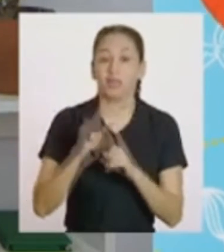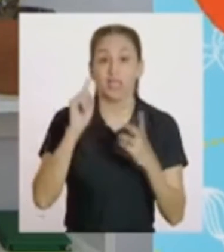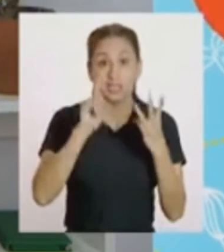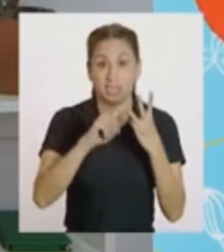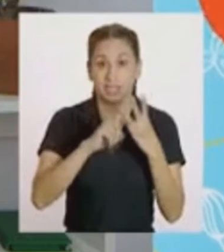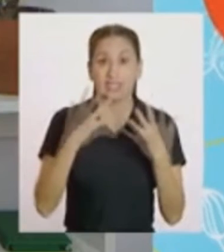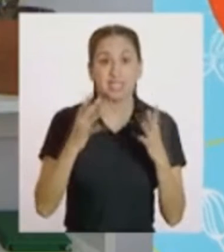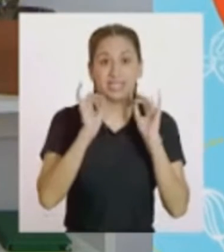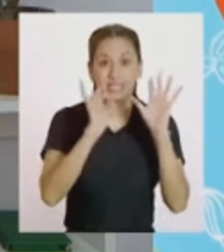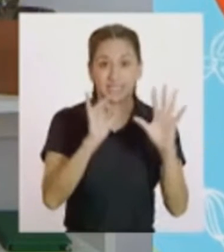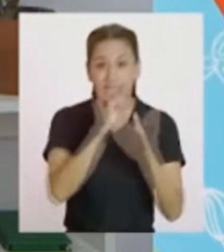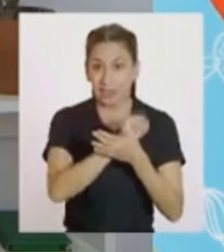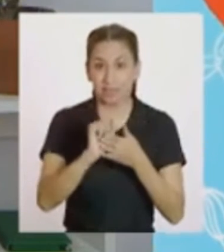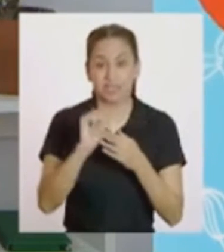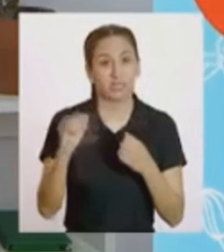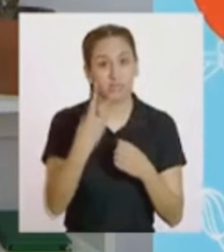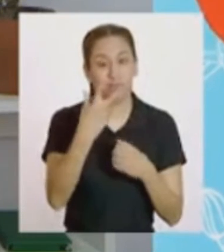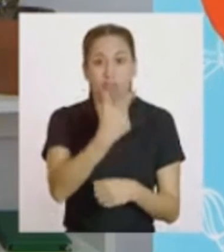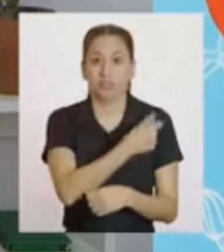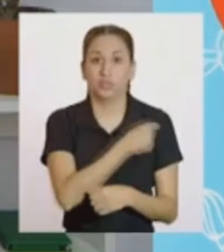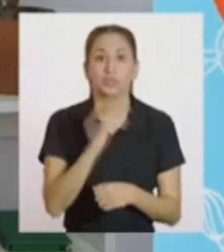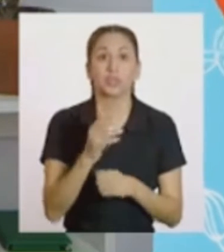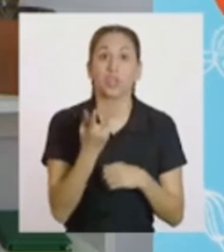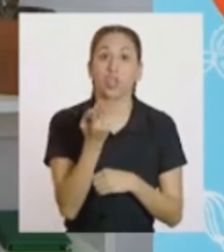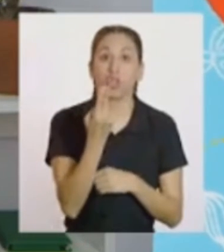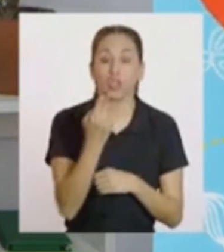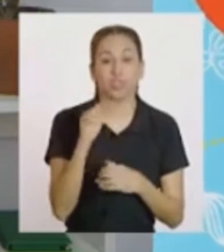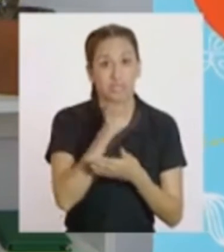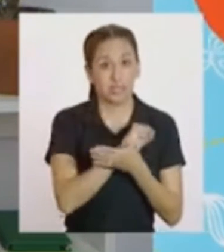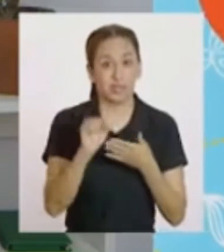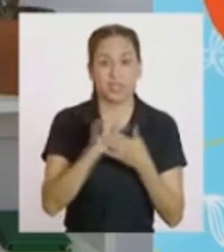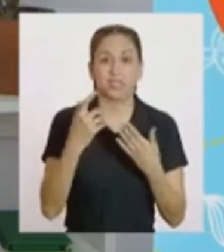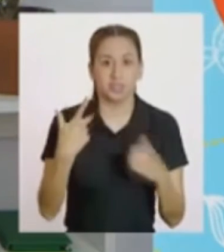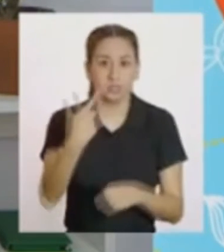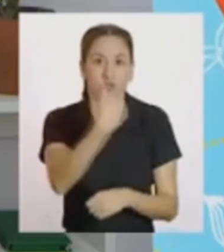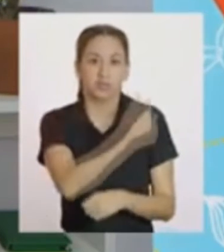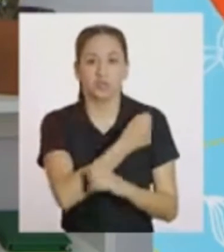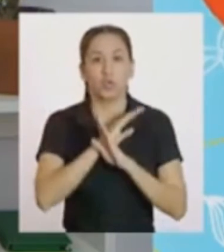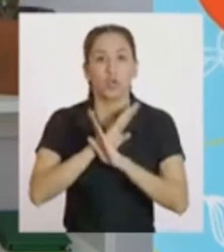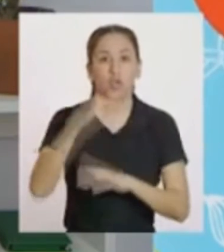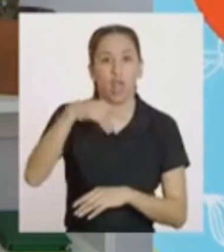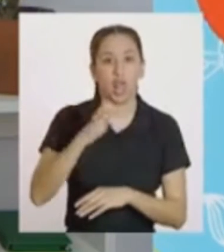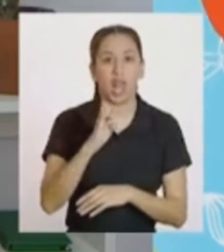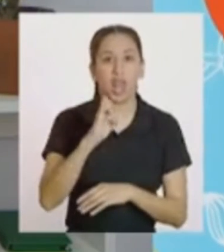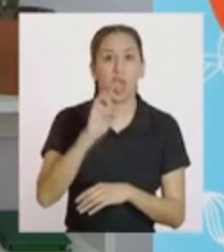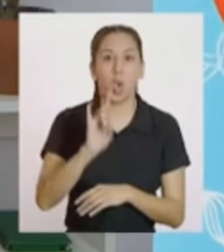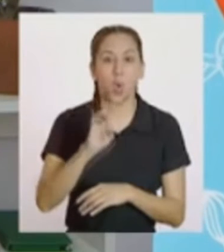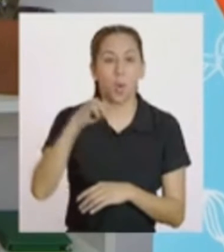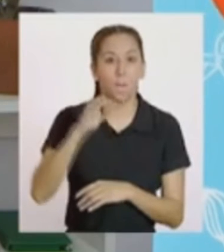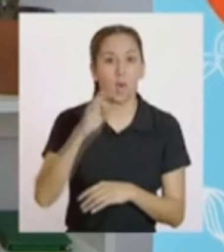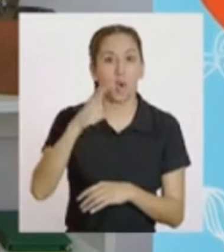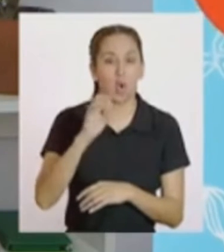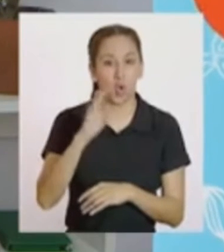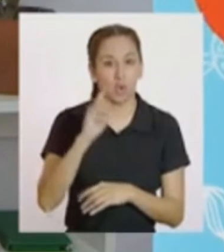influenza lo debe recibir a los siete meses. A los 12 meses nos corresponde darle la vacuna contra el neumococo, la